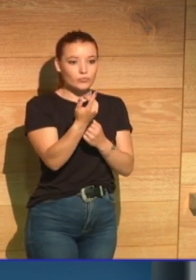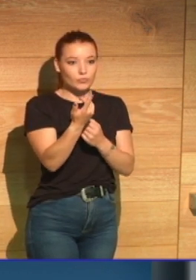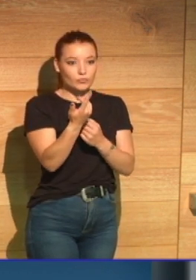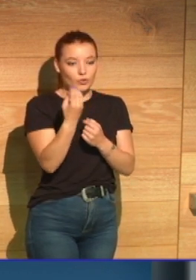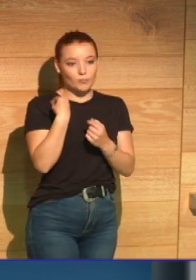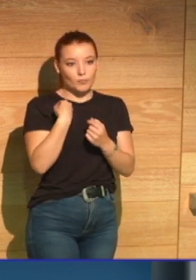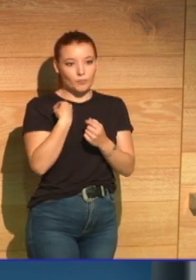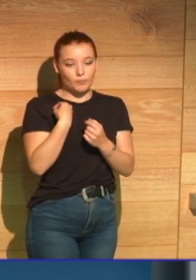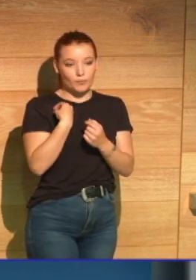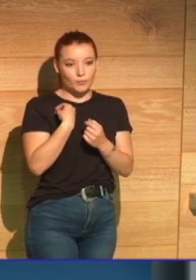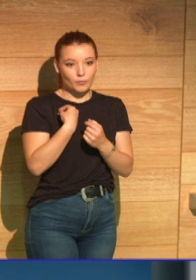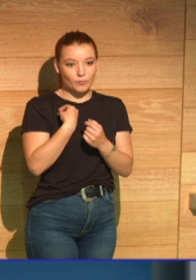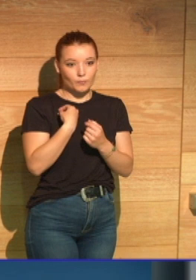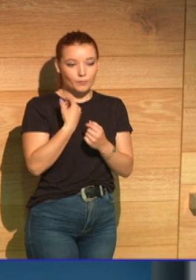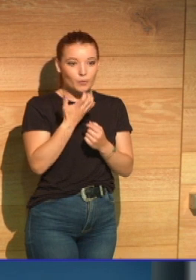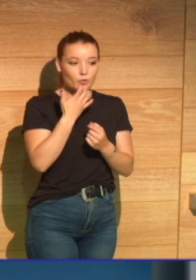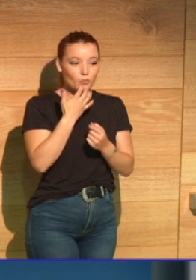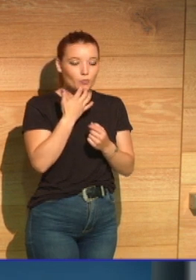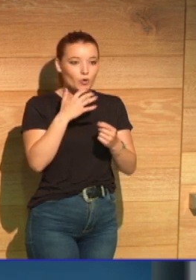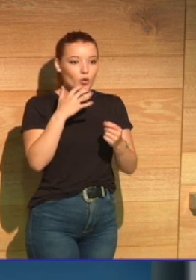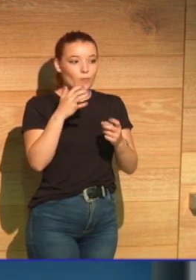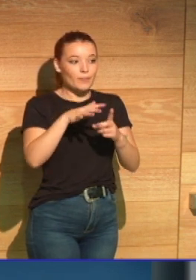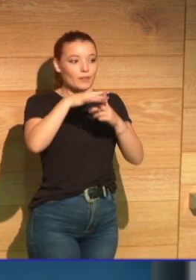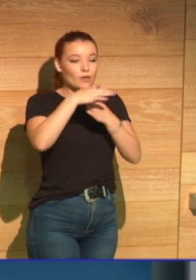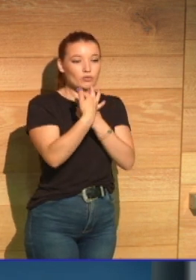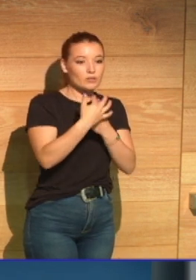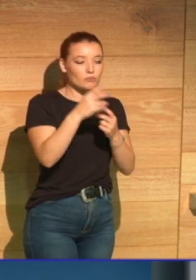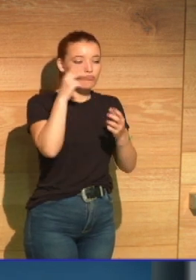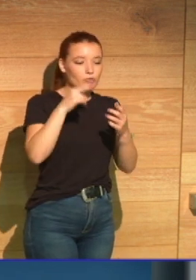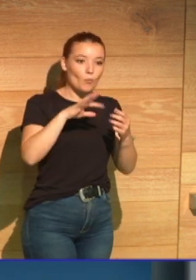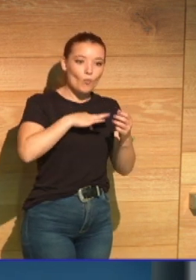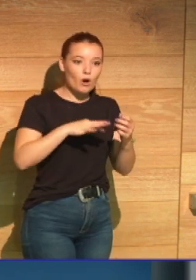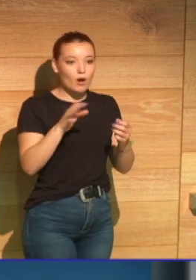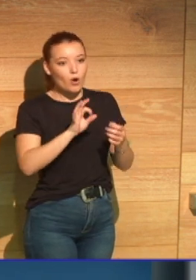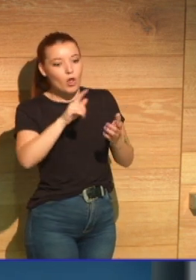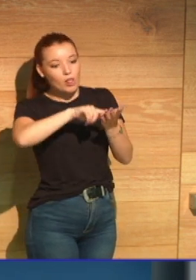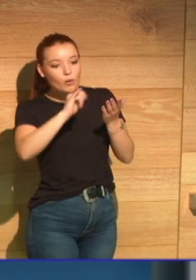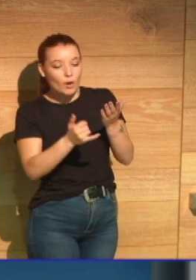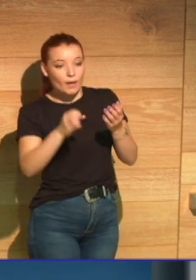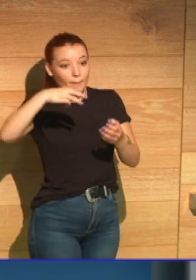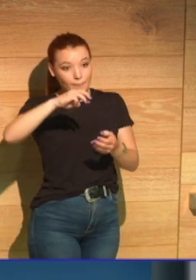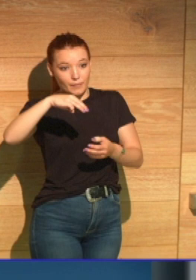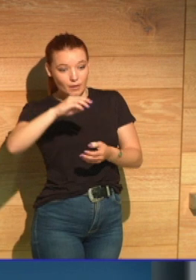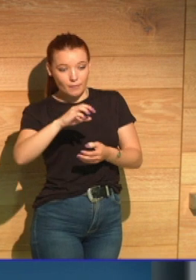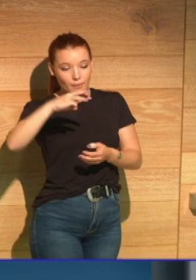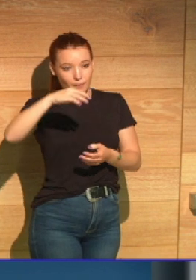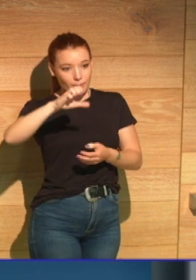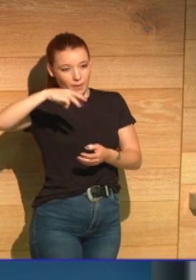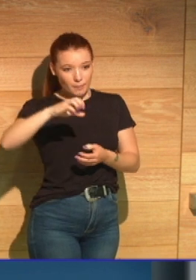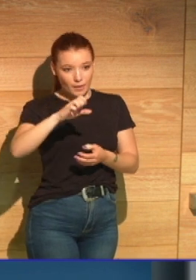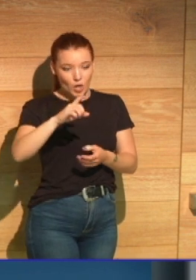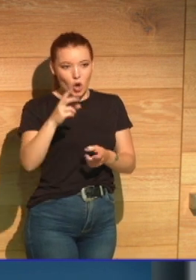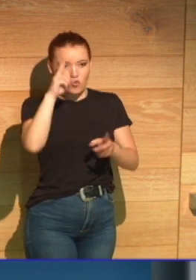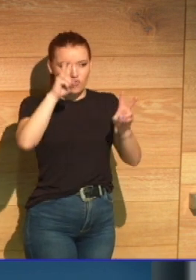desde un contexto y se lee desde los lenguajes del Internet. Y ahí, aunque el meme no es nuevo, porque la imagen que tenemos tiene más o menos una